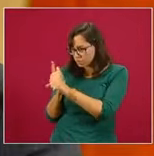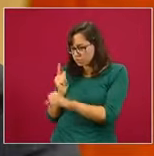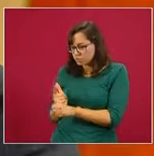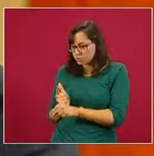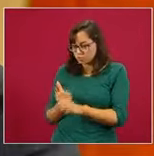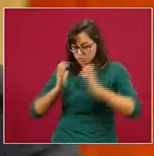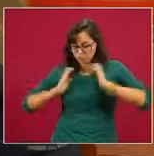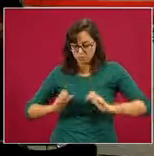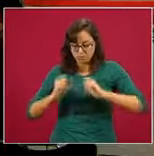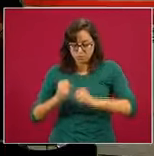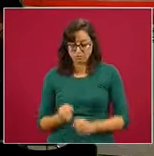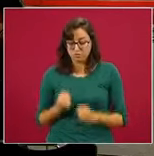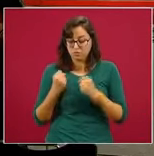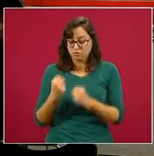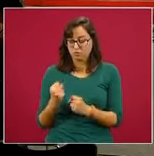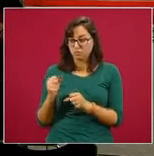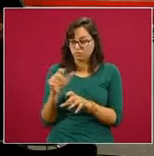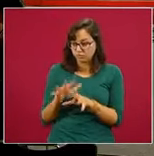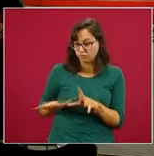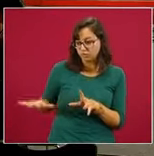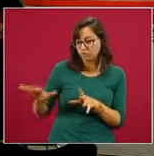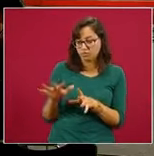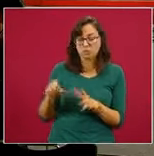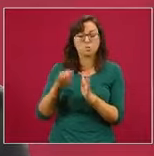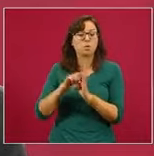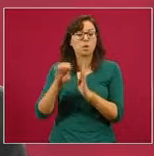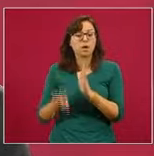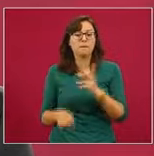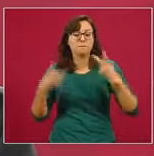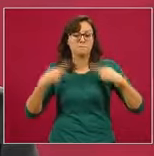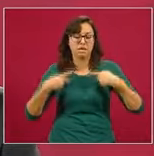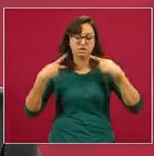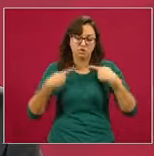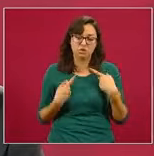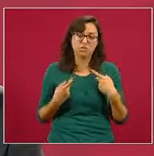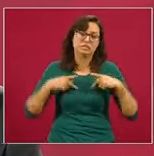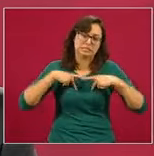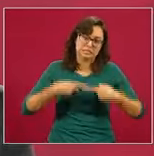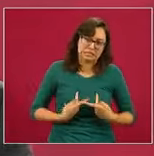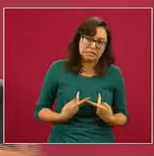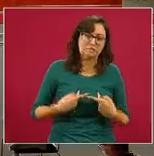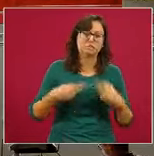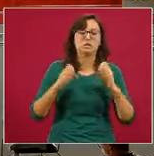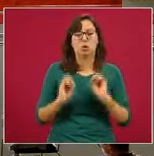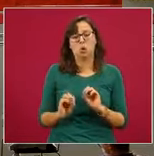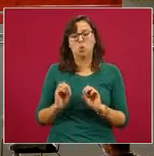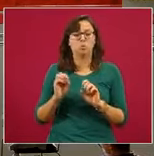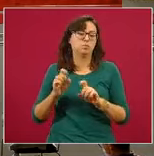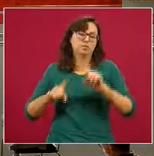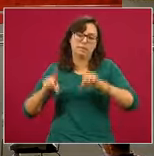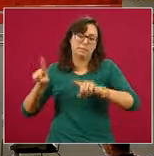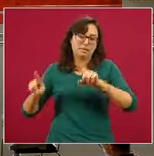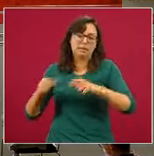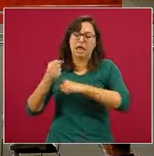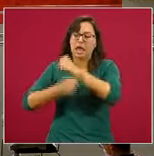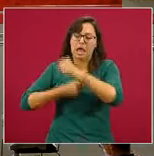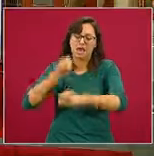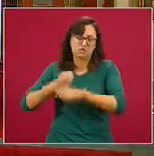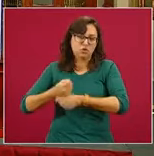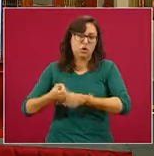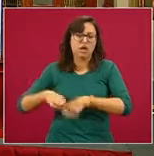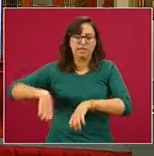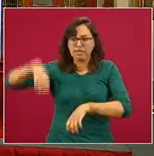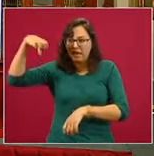respuesta inmune en subpoblaciones, por ejemplo, personas con inmunosupresión o personas en distintos espectros de la edad,